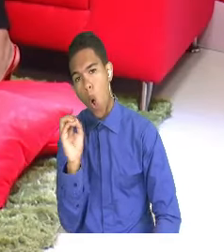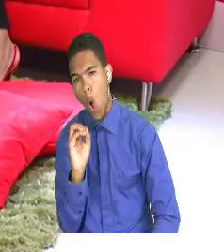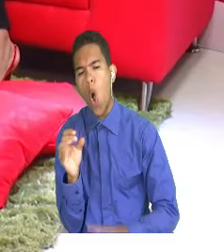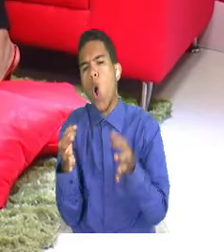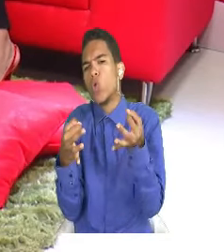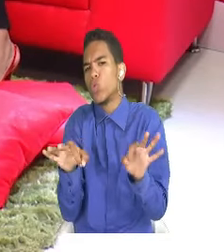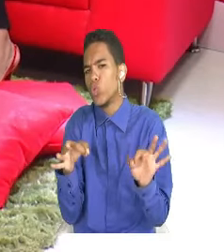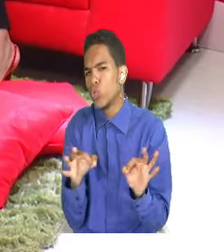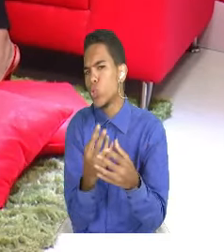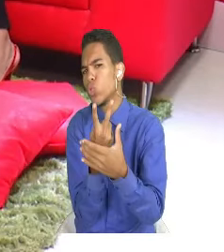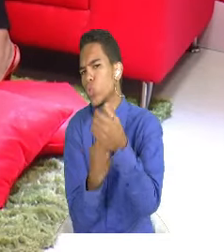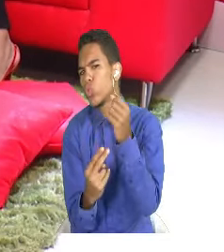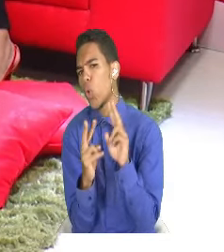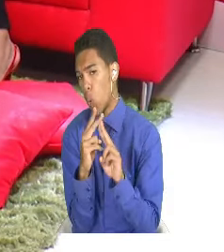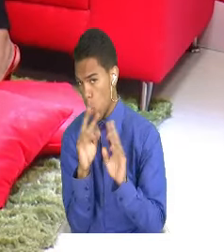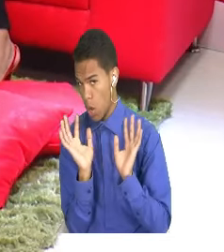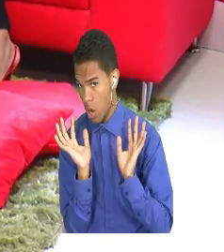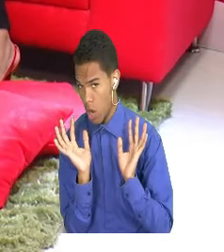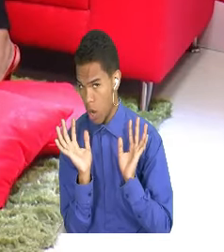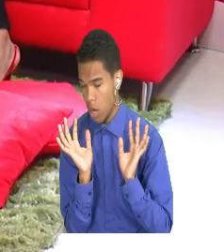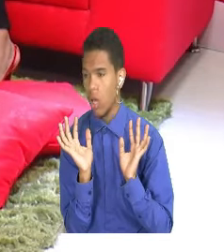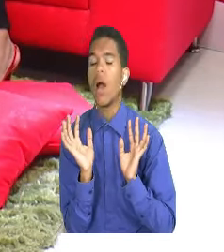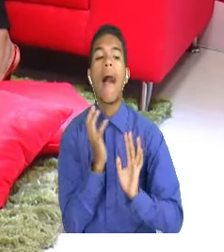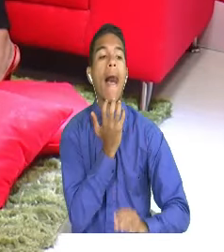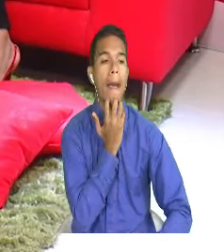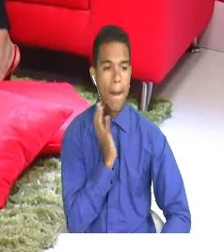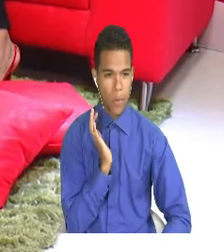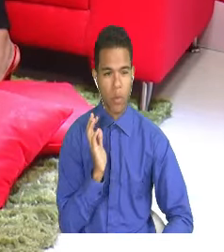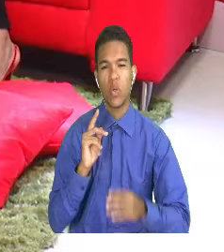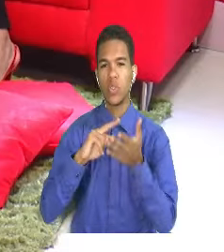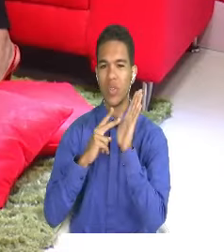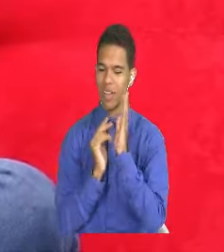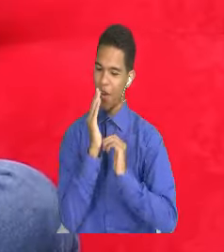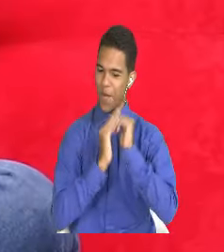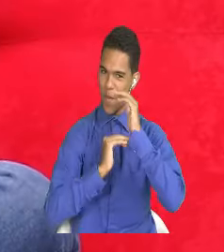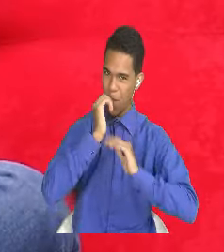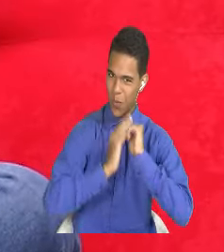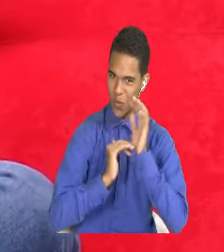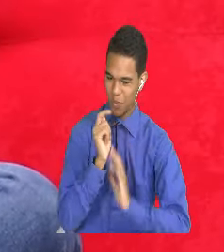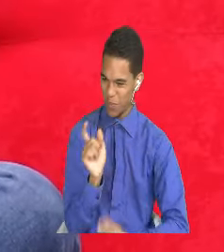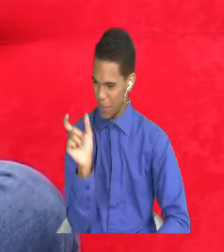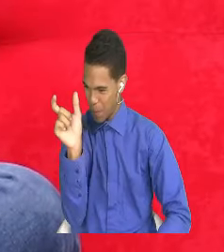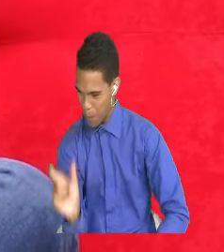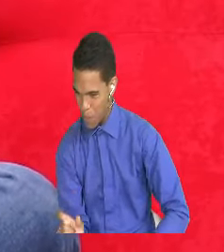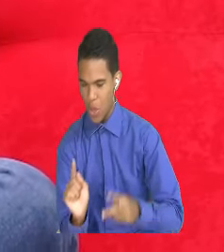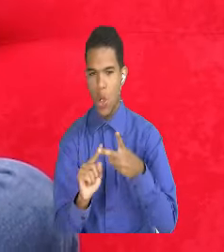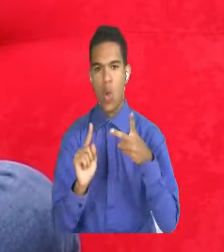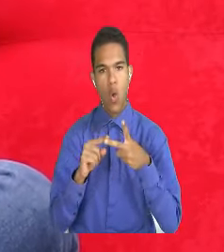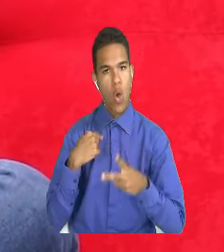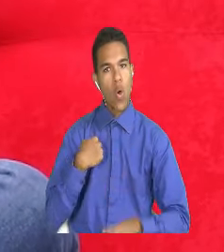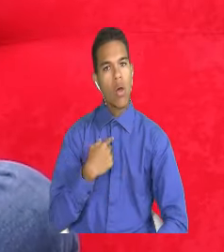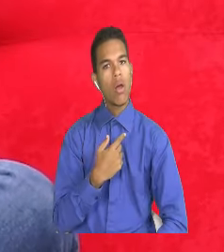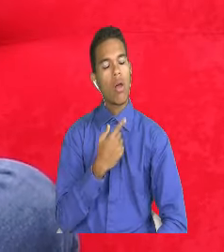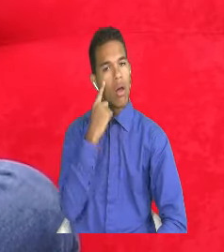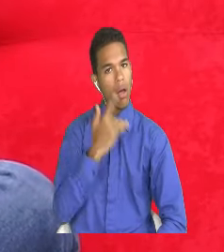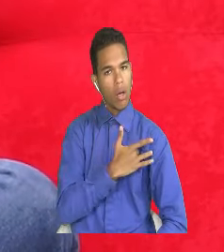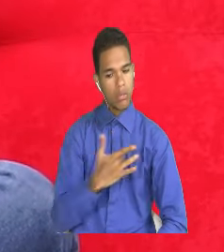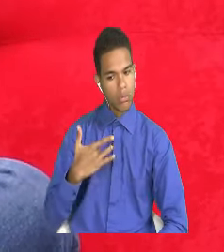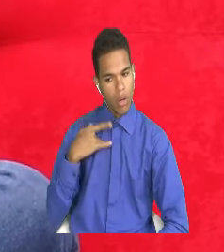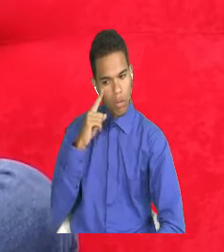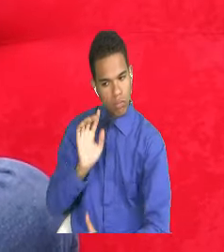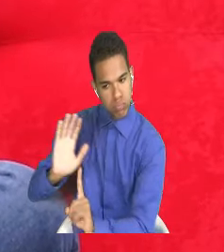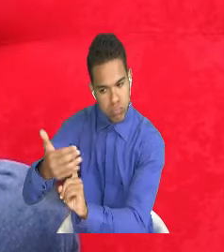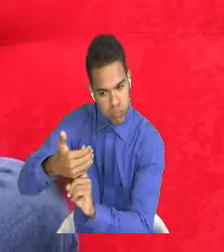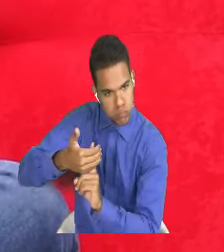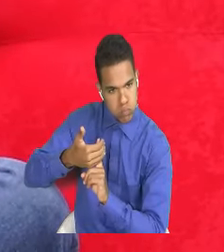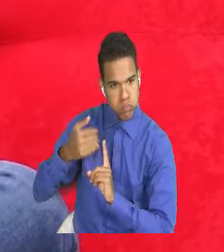Bueno, en cuanto a seguridad del paciente y en cuanto a comodidad del paciente, nos enfocamos mucho en diferenciar lo que